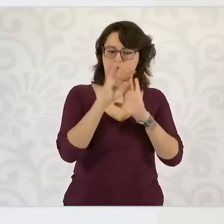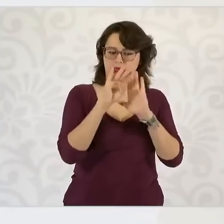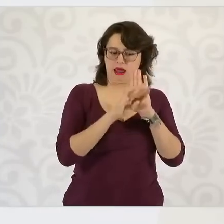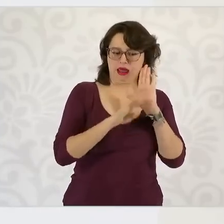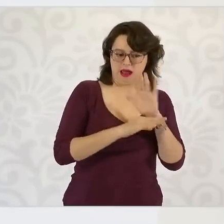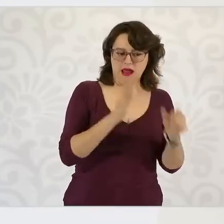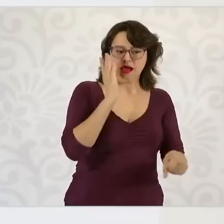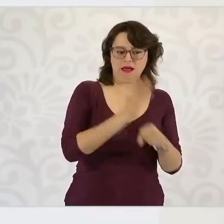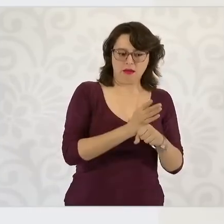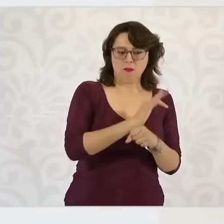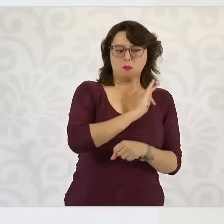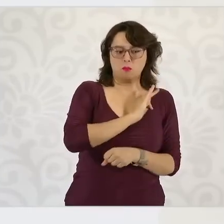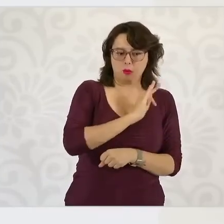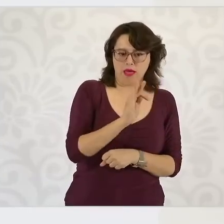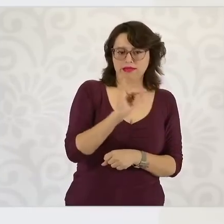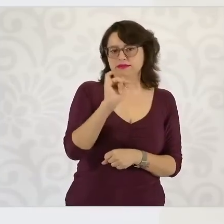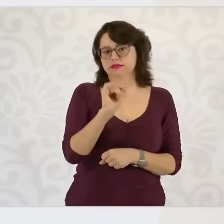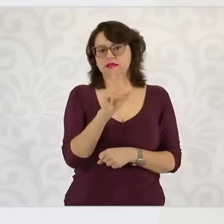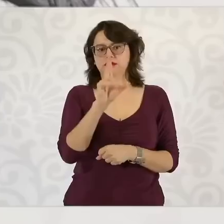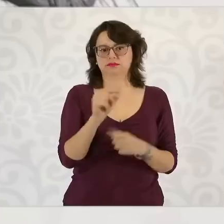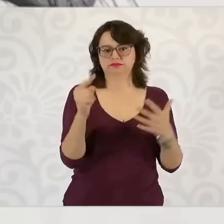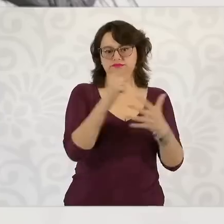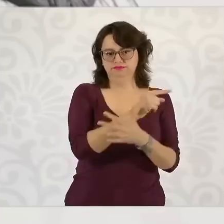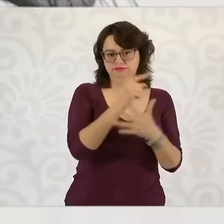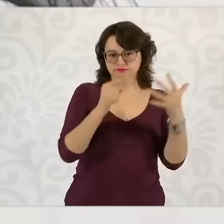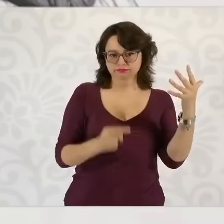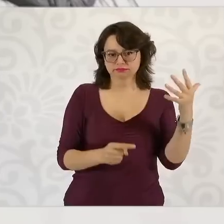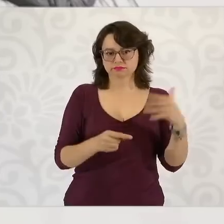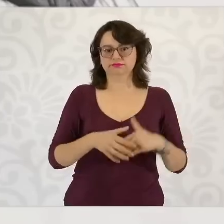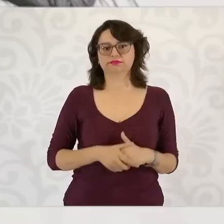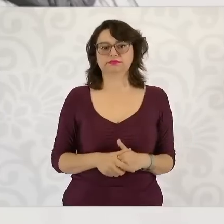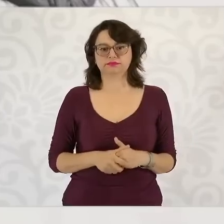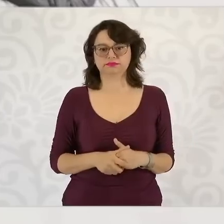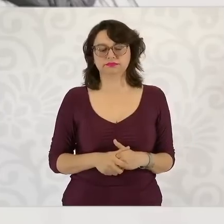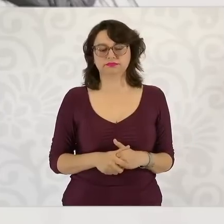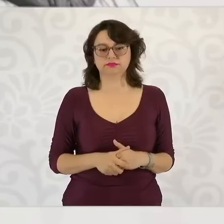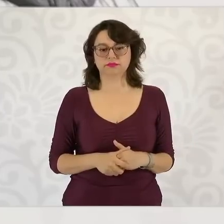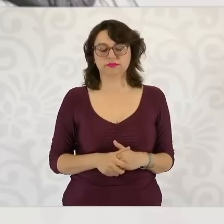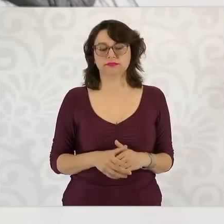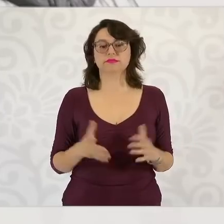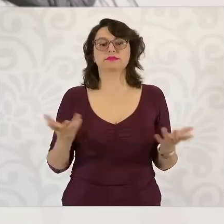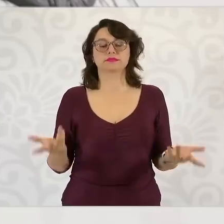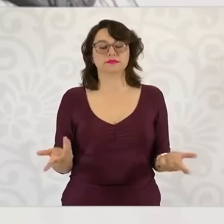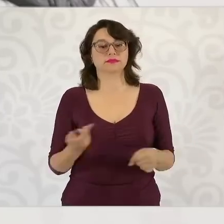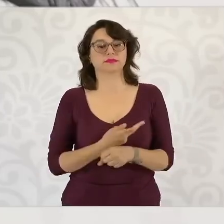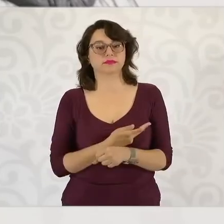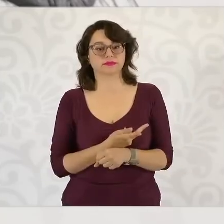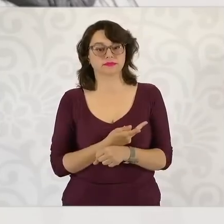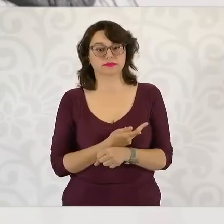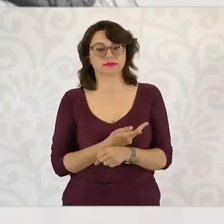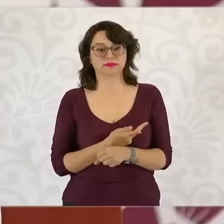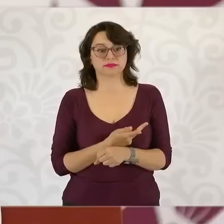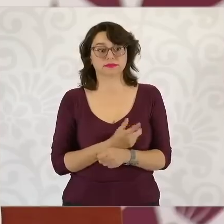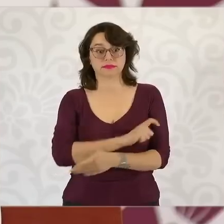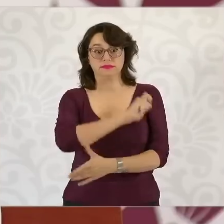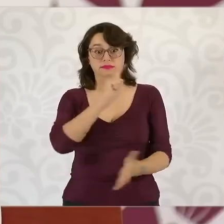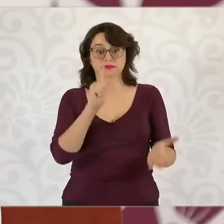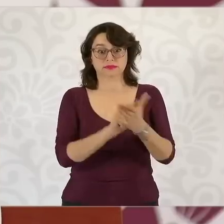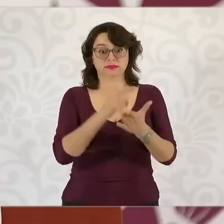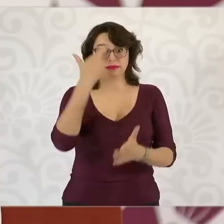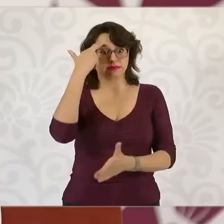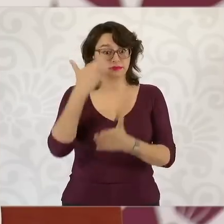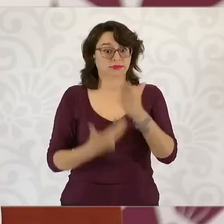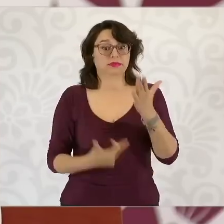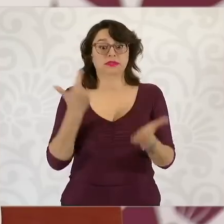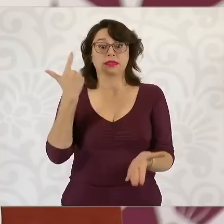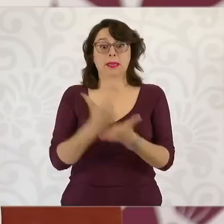definir la participación de los jueces. Ahora, si se encuentra que hay un delito penal vinculado con